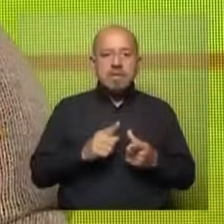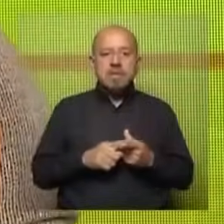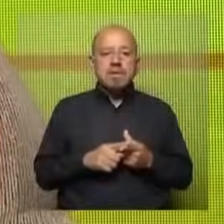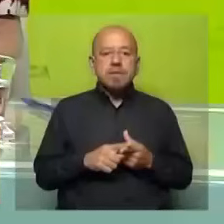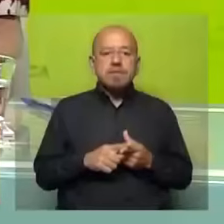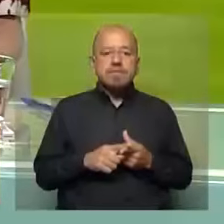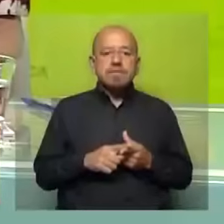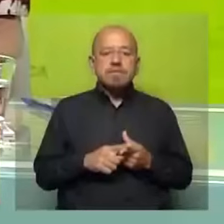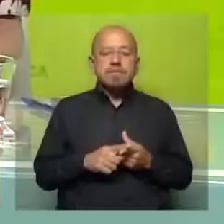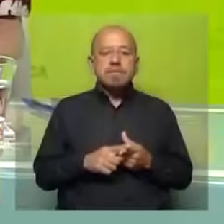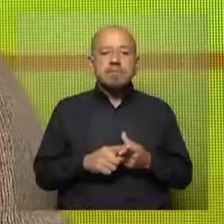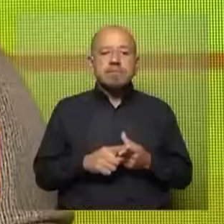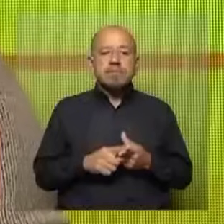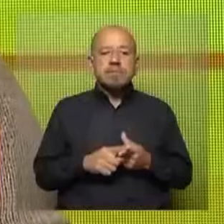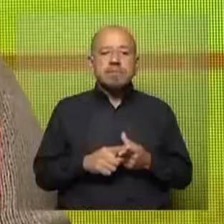subregistro también.